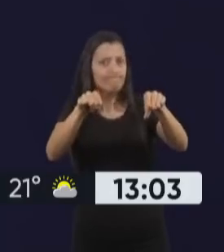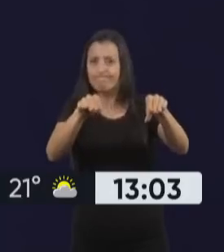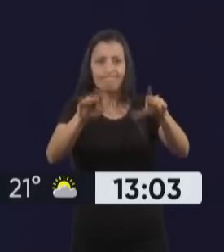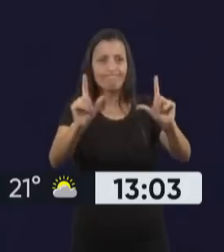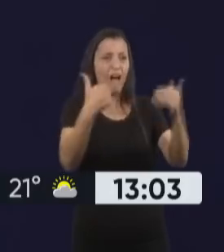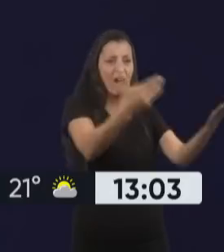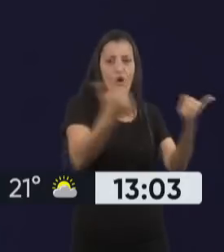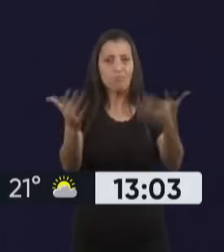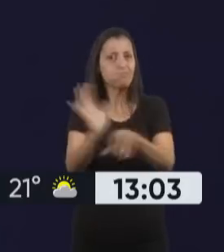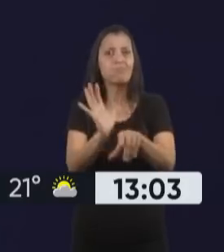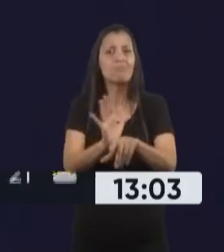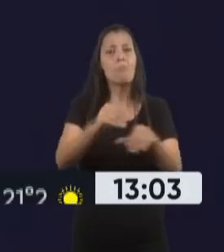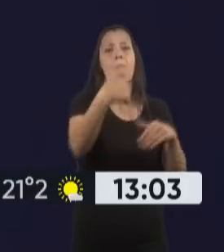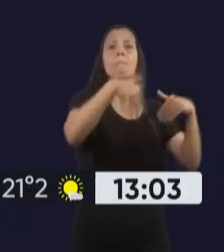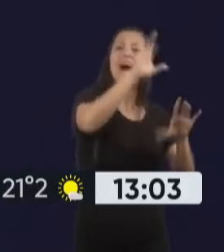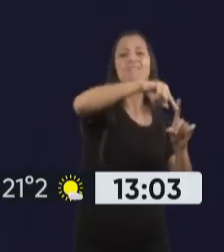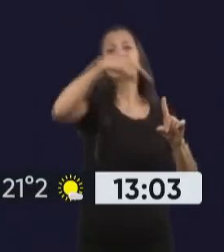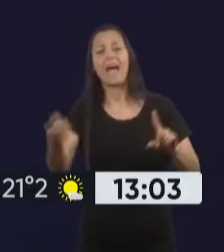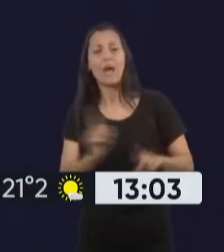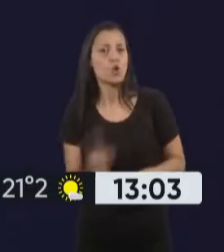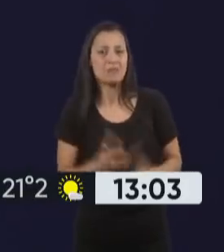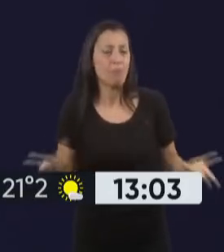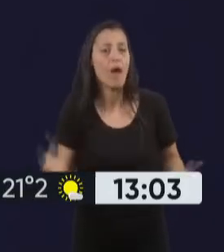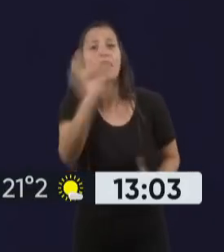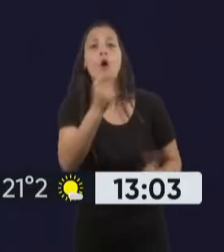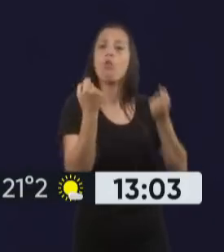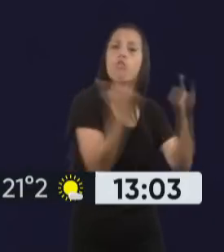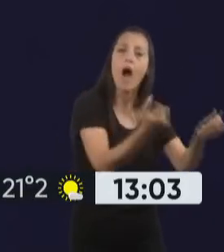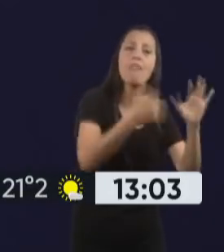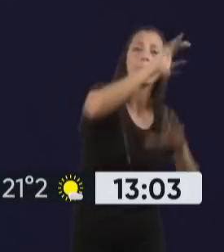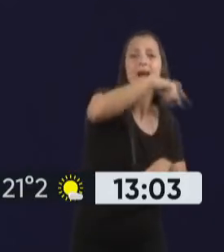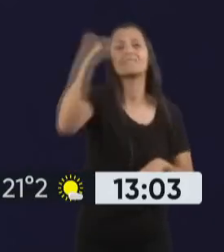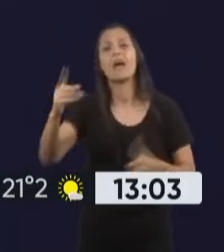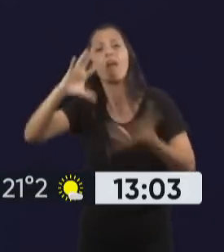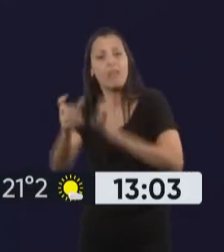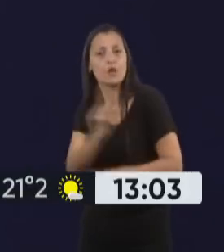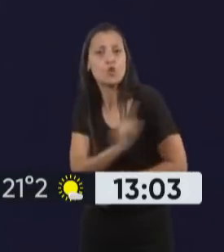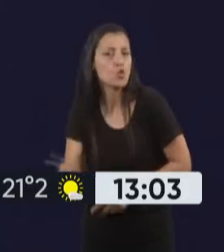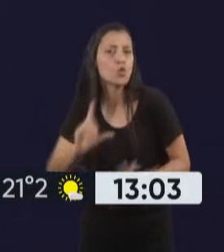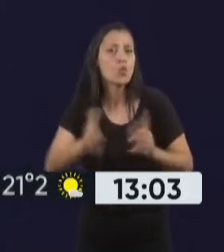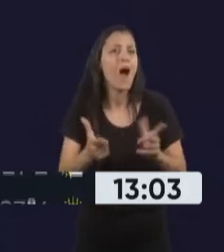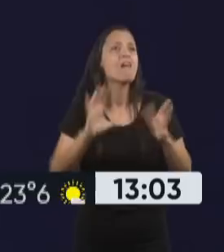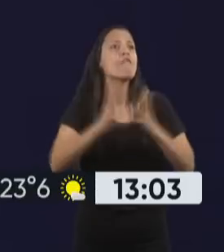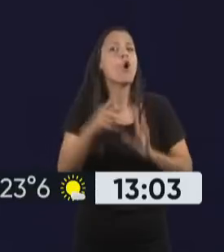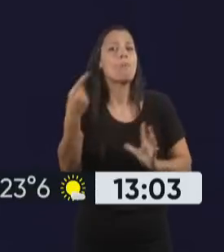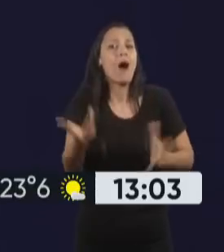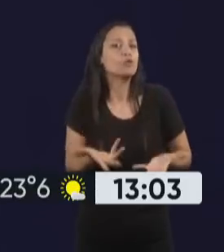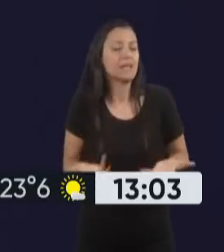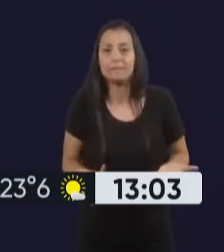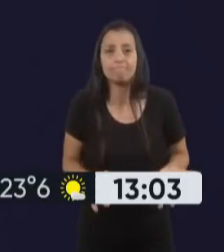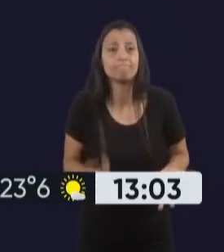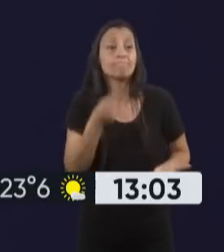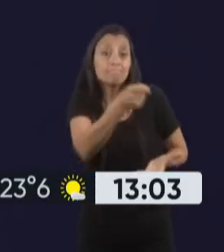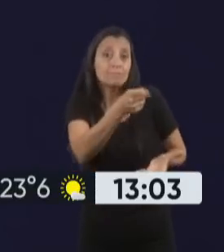queriendo sostener el equilibrio presupuestario, aumentar una partida sin reducir otra. No hay manera. Así que es